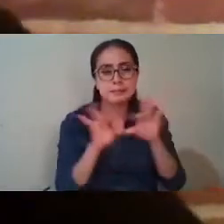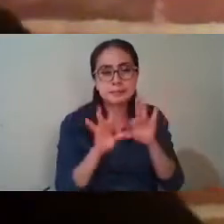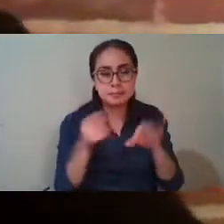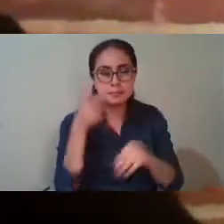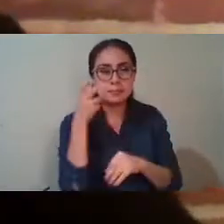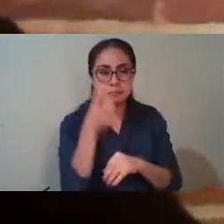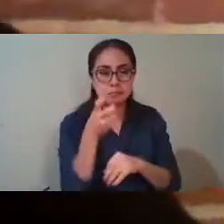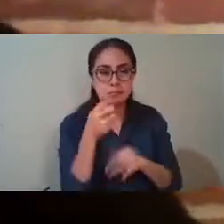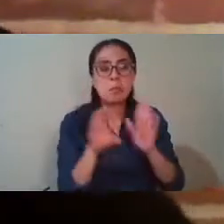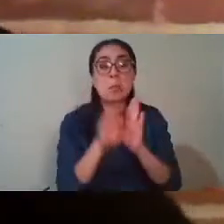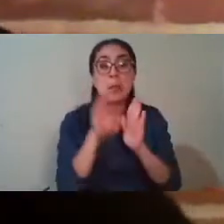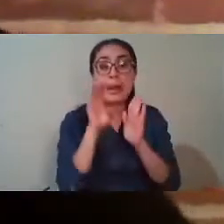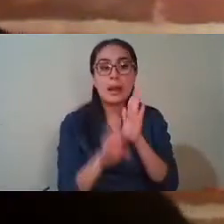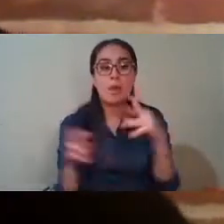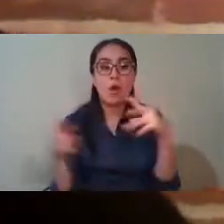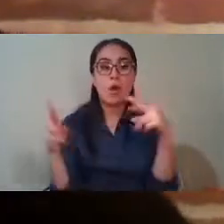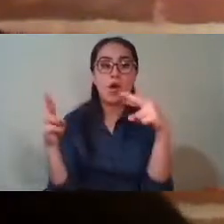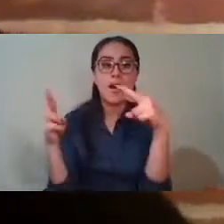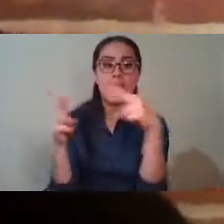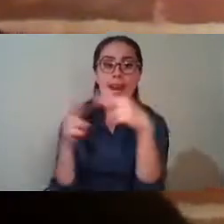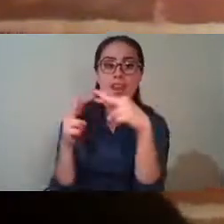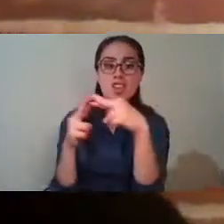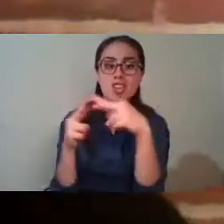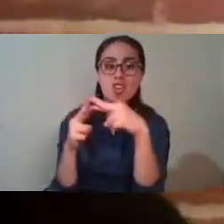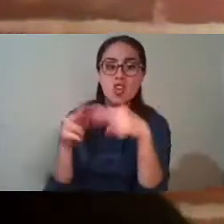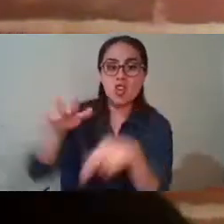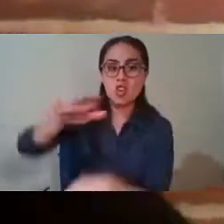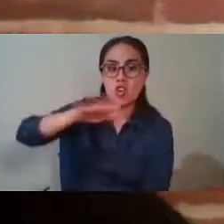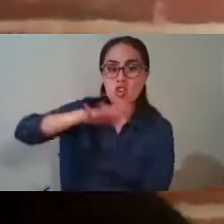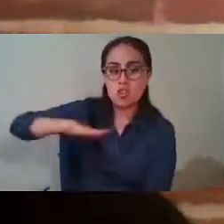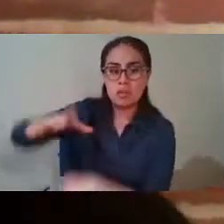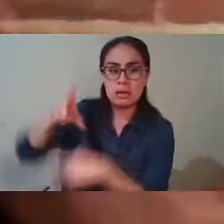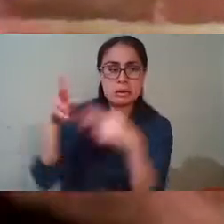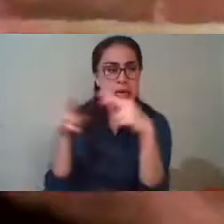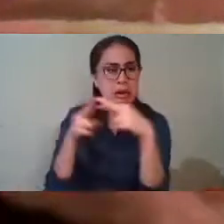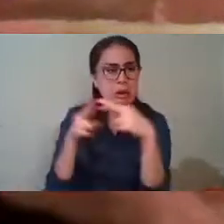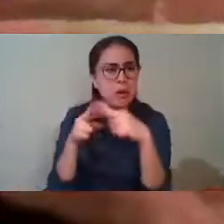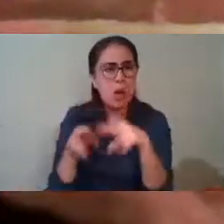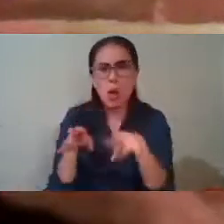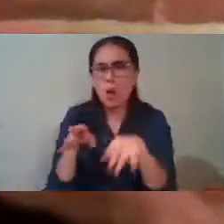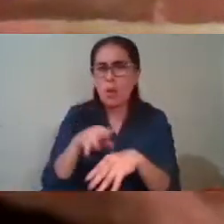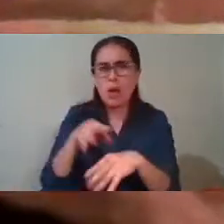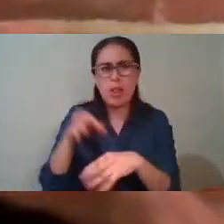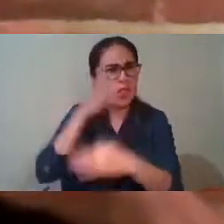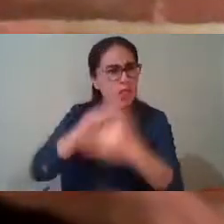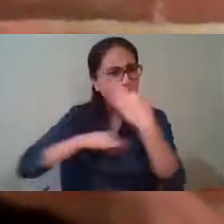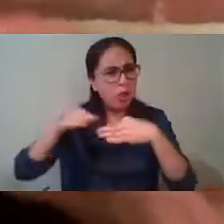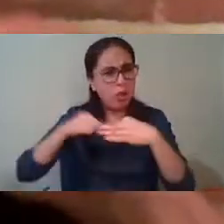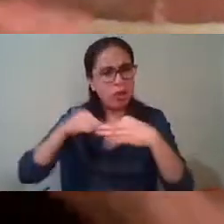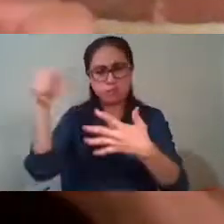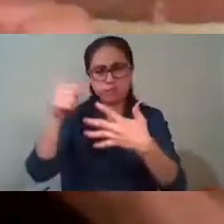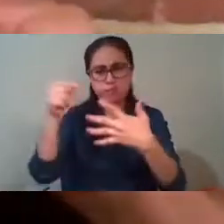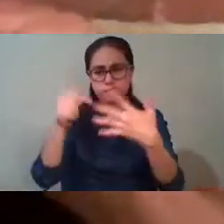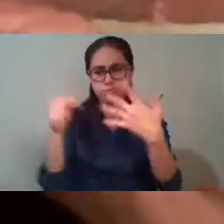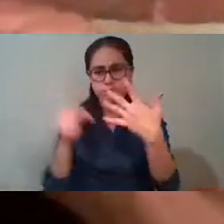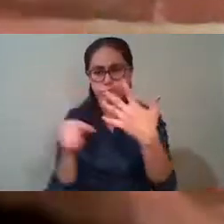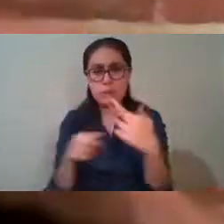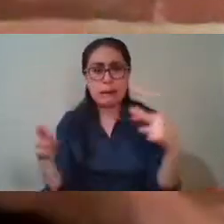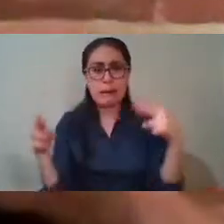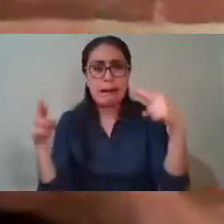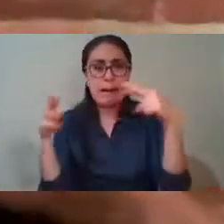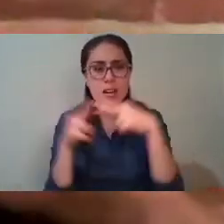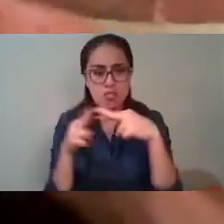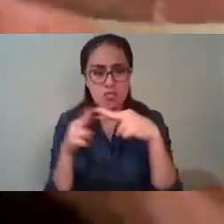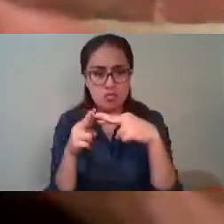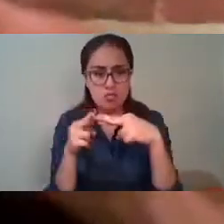de las religiones, la que le permitió a la religión, a cada una de las religiones, llegar al